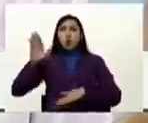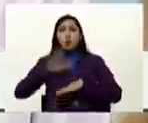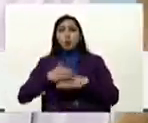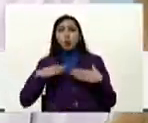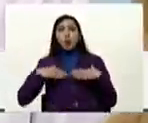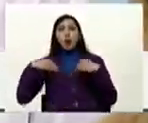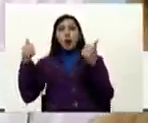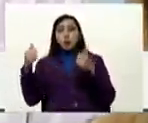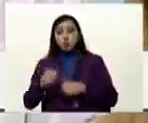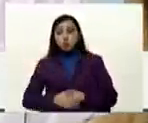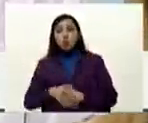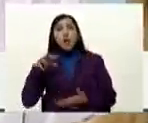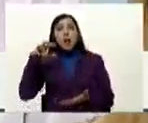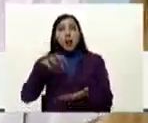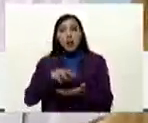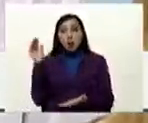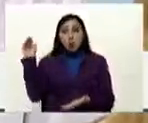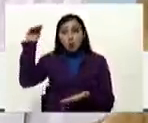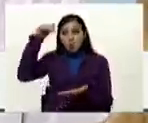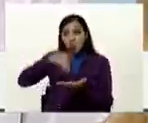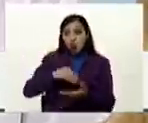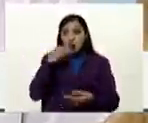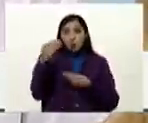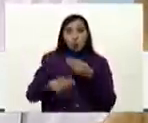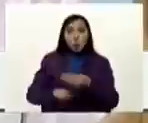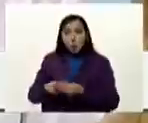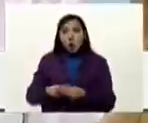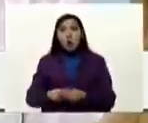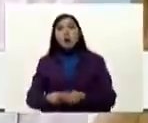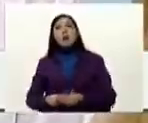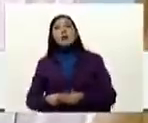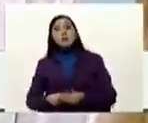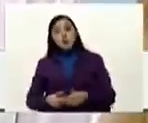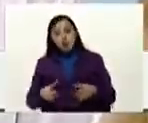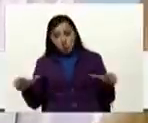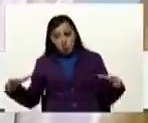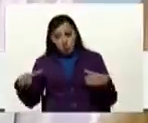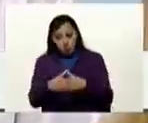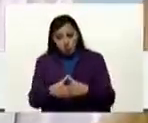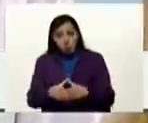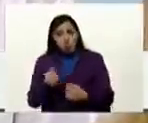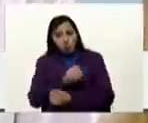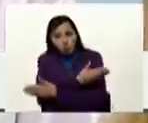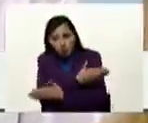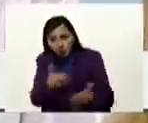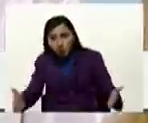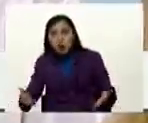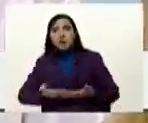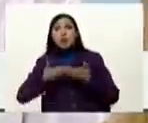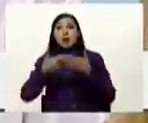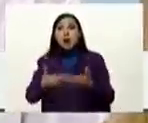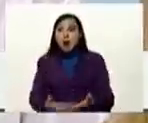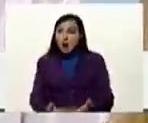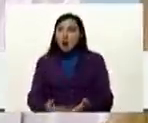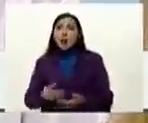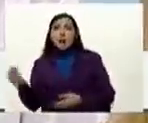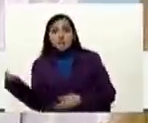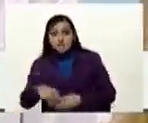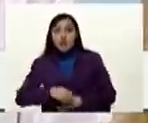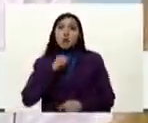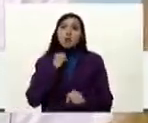salud de este estado con el comando que se quedó en el corazón de este estado para seguir dictando obras son amores. Incluso